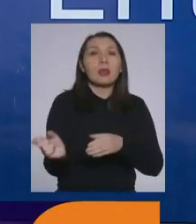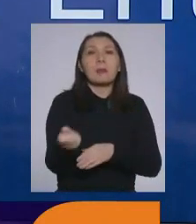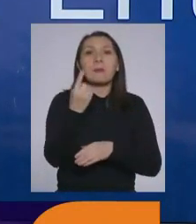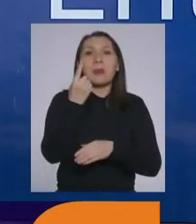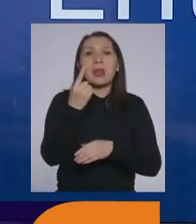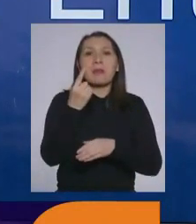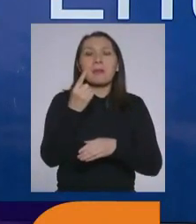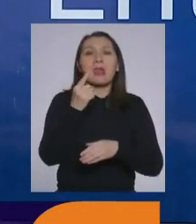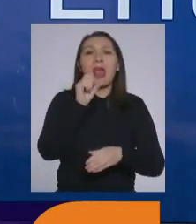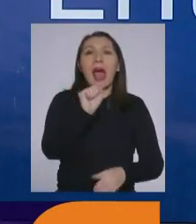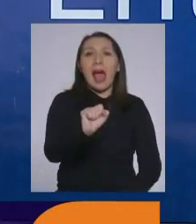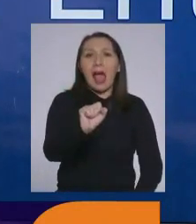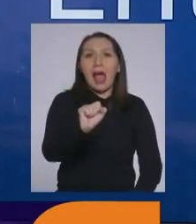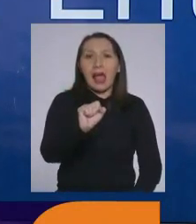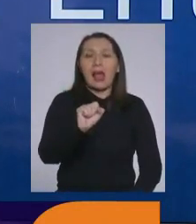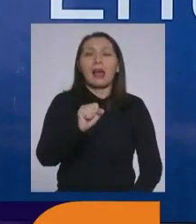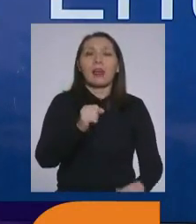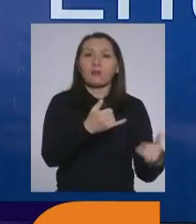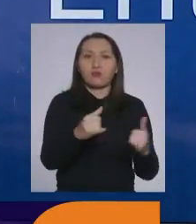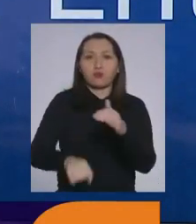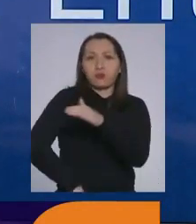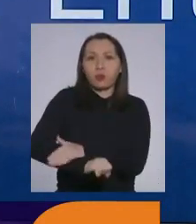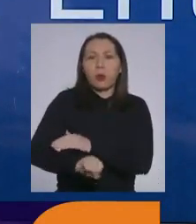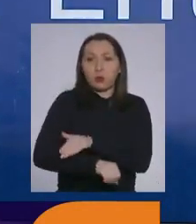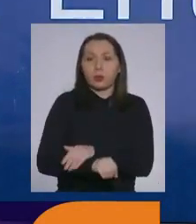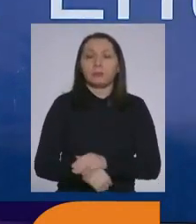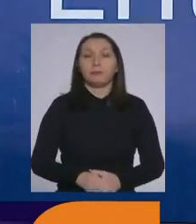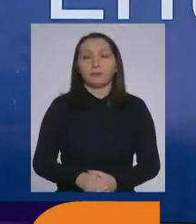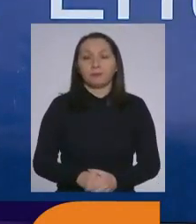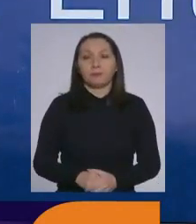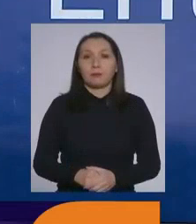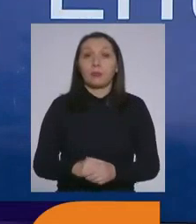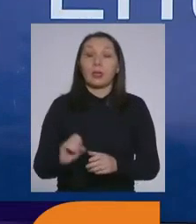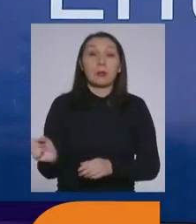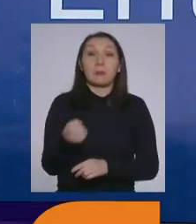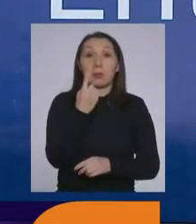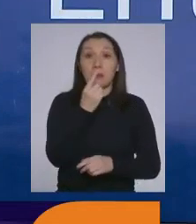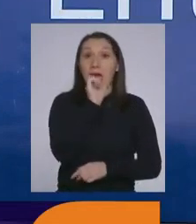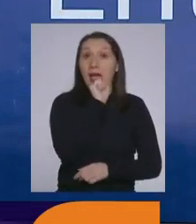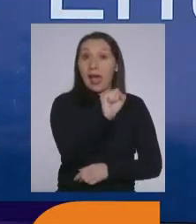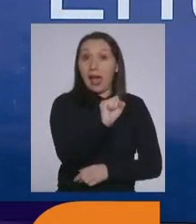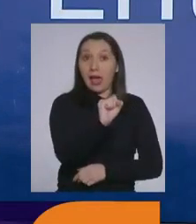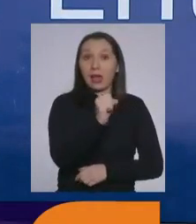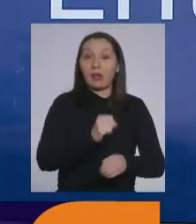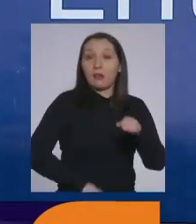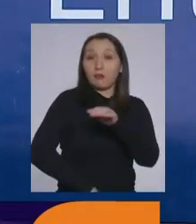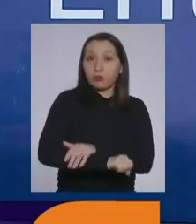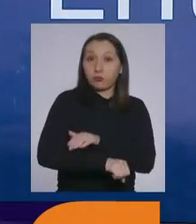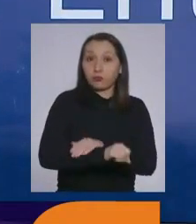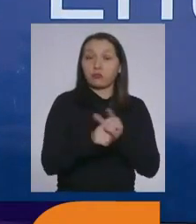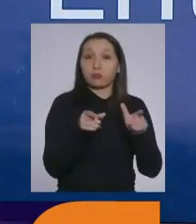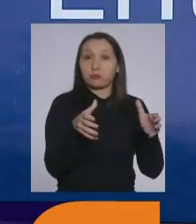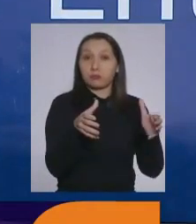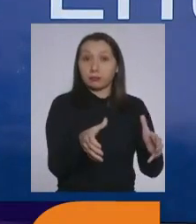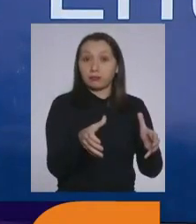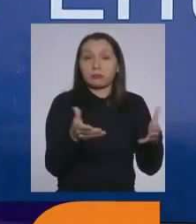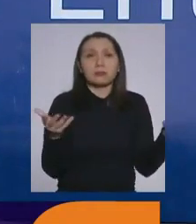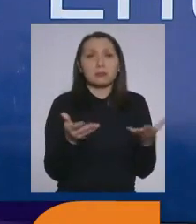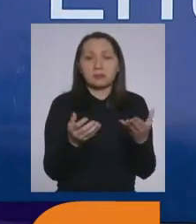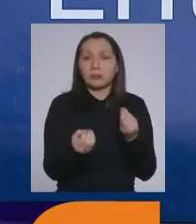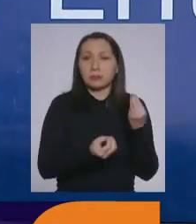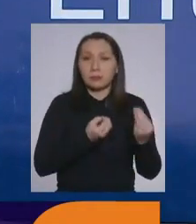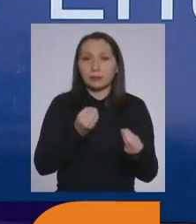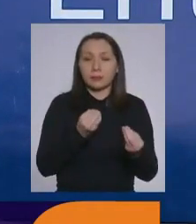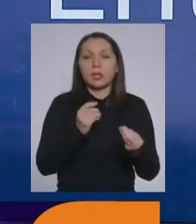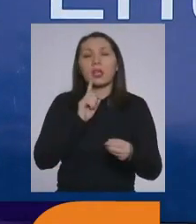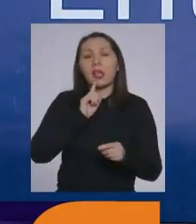primera división A y a la primera B. En el caso de la primera división A, en esta situación, y por lo